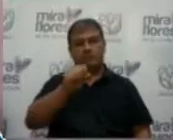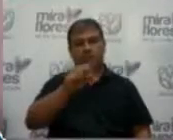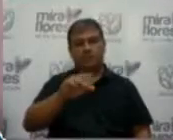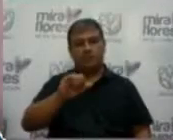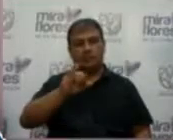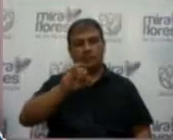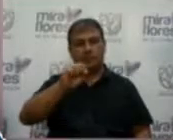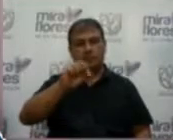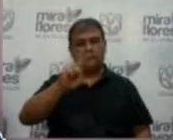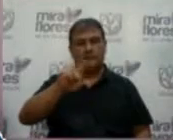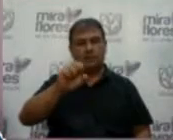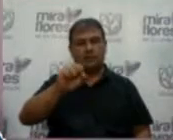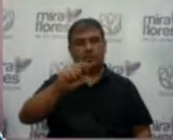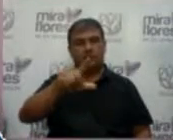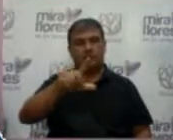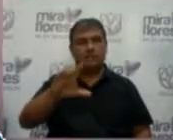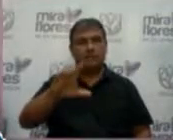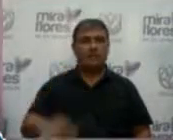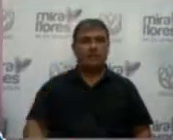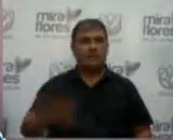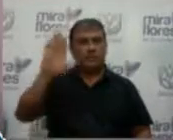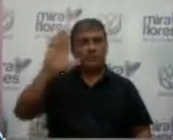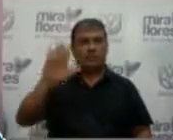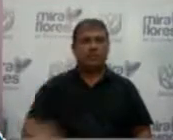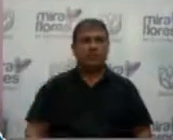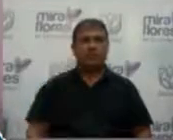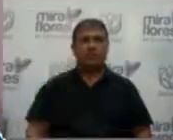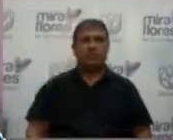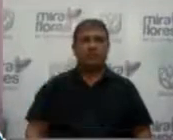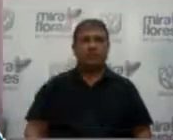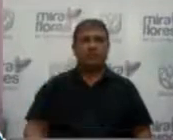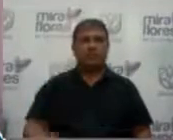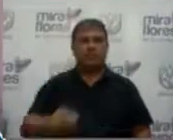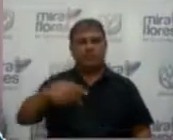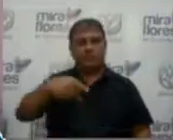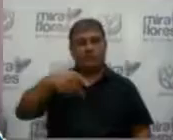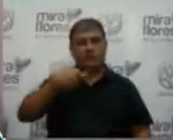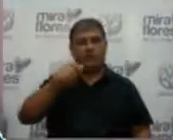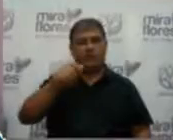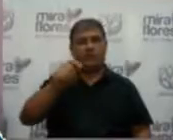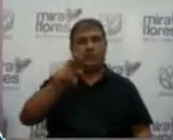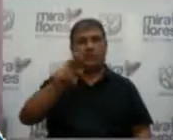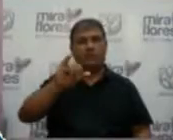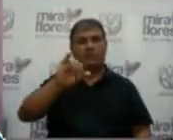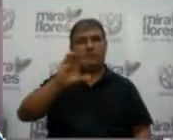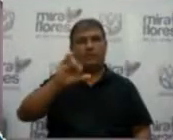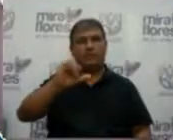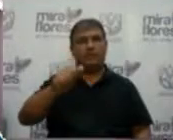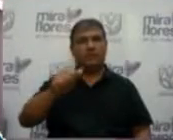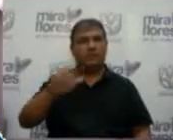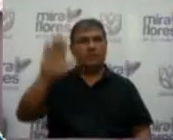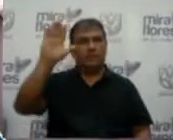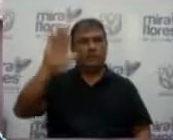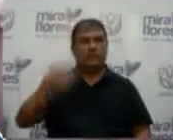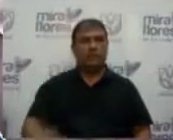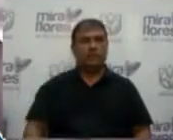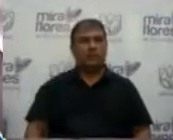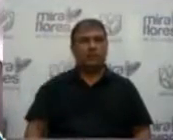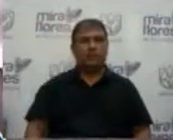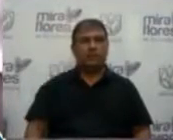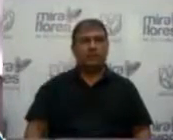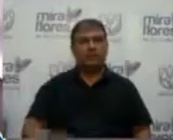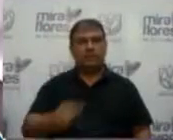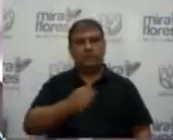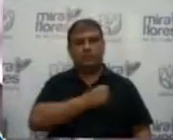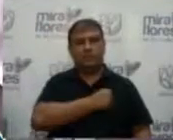Señor Israel Orlando Acuña Wong Coquis. Señora Patricia María del Río Jiménez de Olavide.